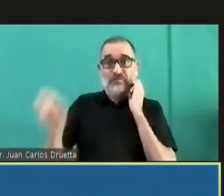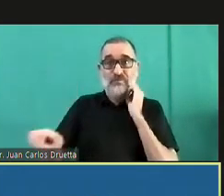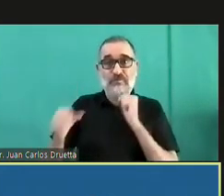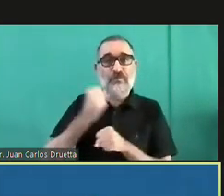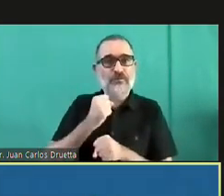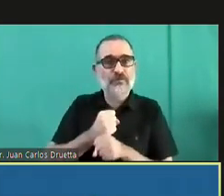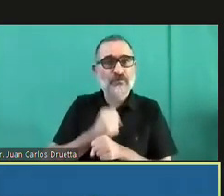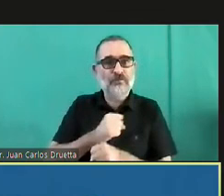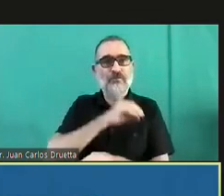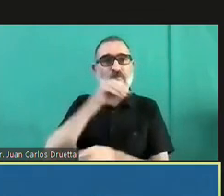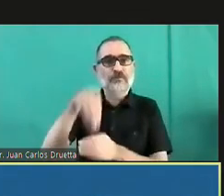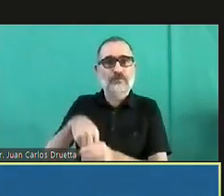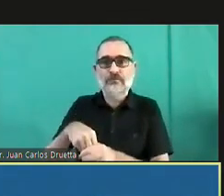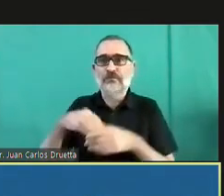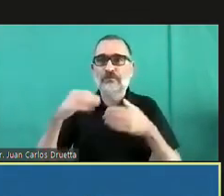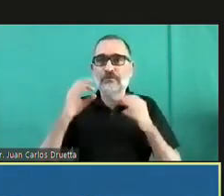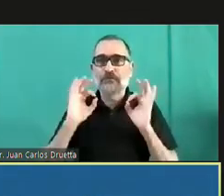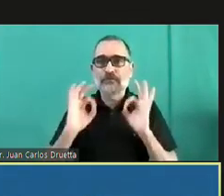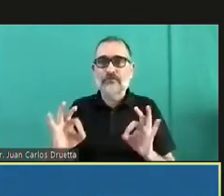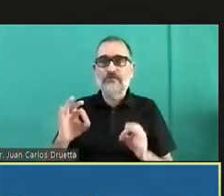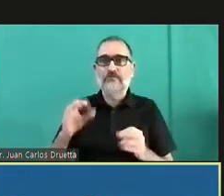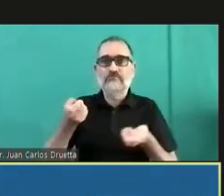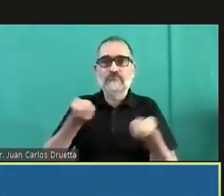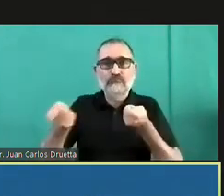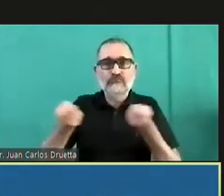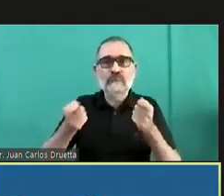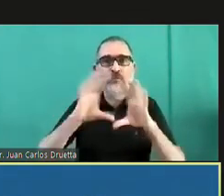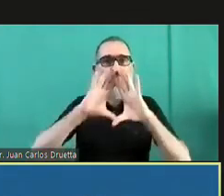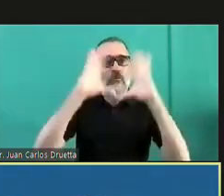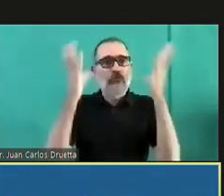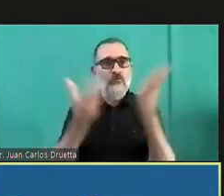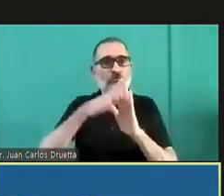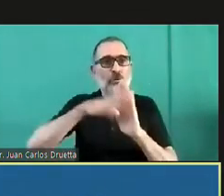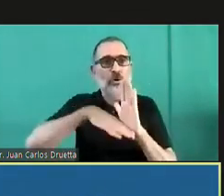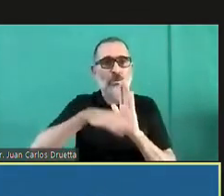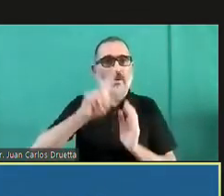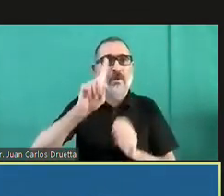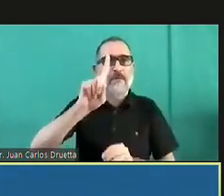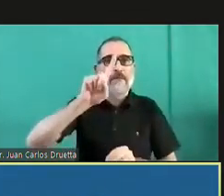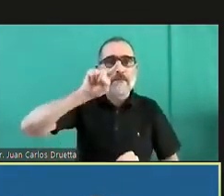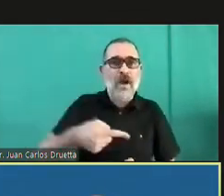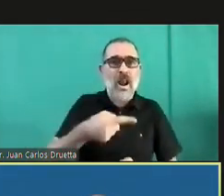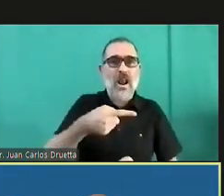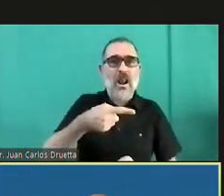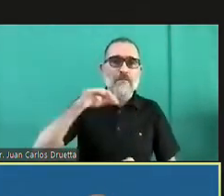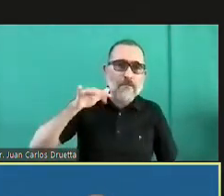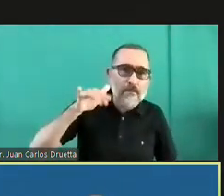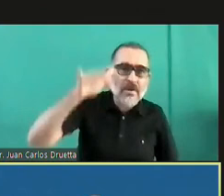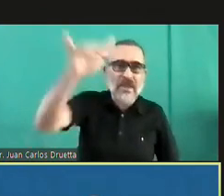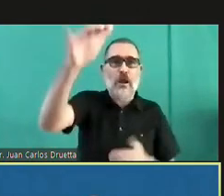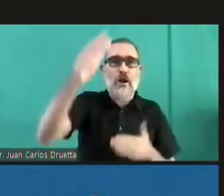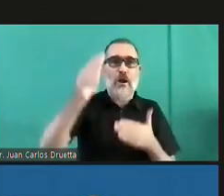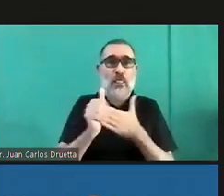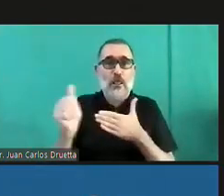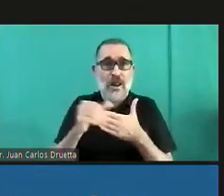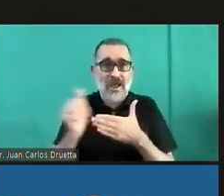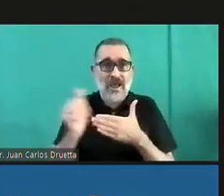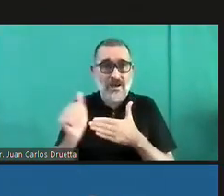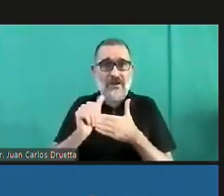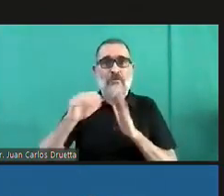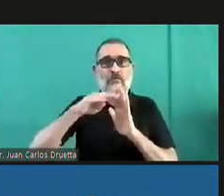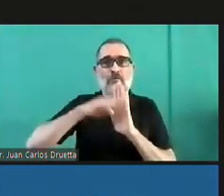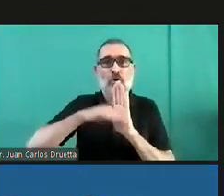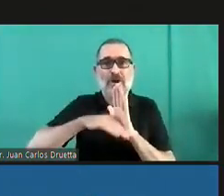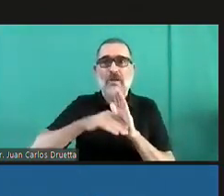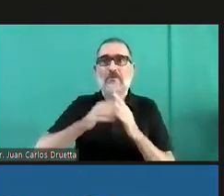muy de cerca con bloomberg philanthropies y muchos de sus socios y es un honor tener a la doctora helen con nosotros